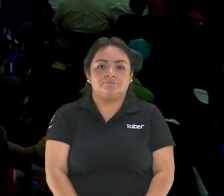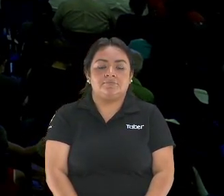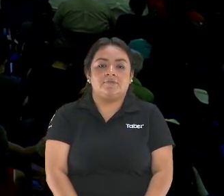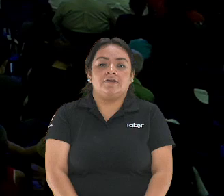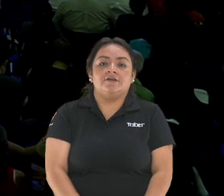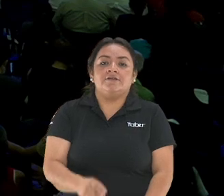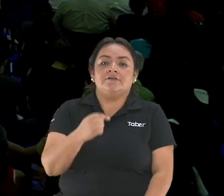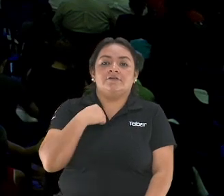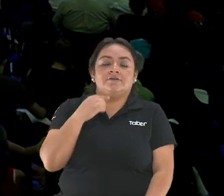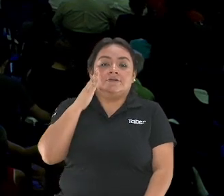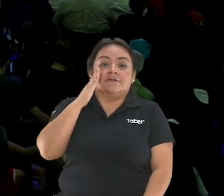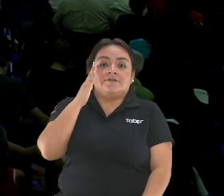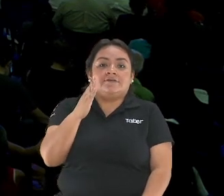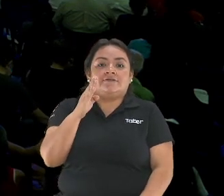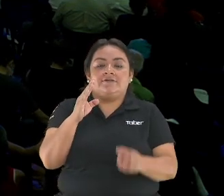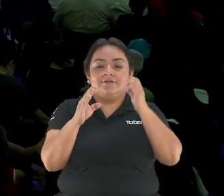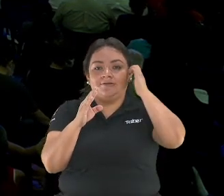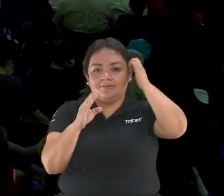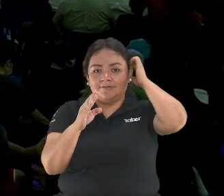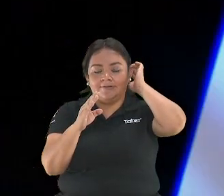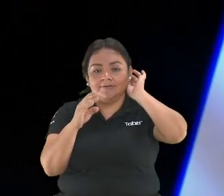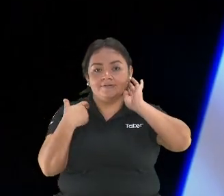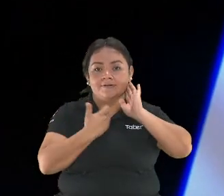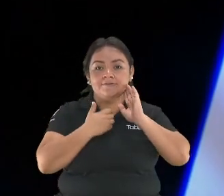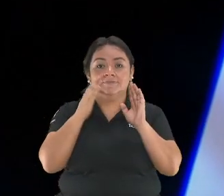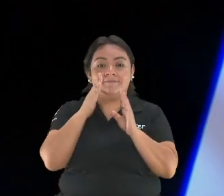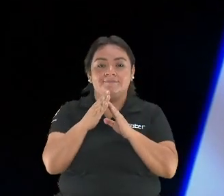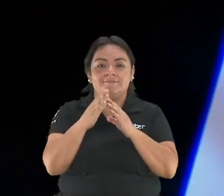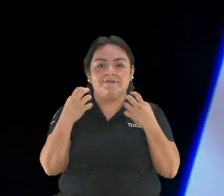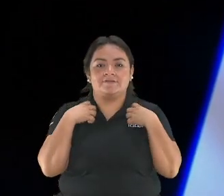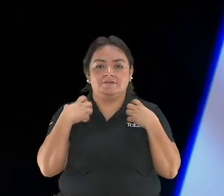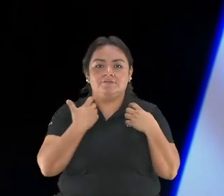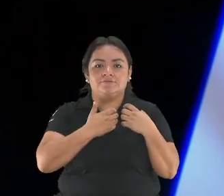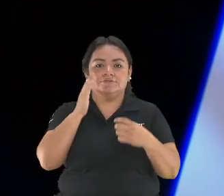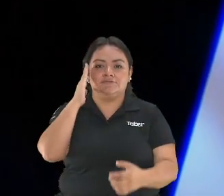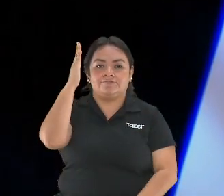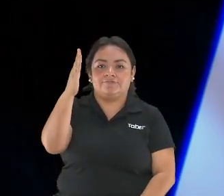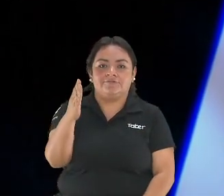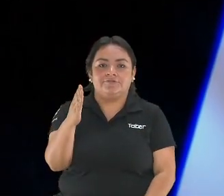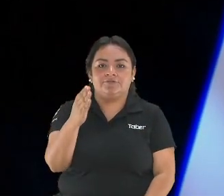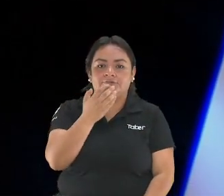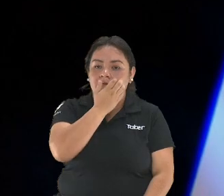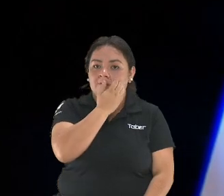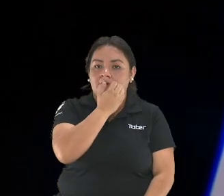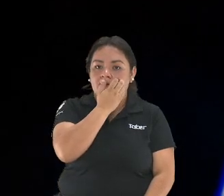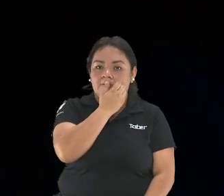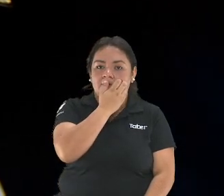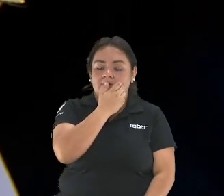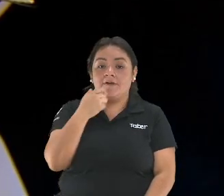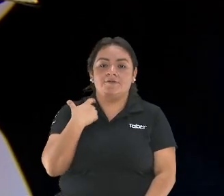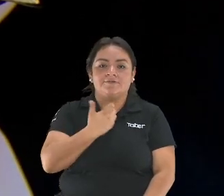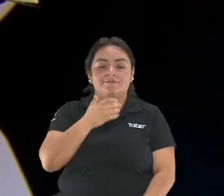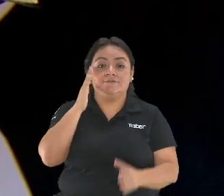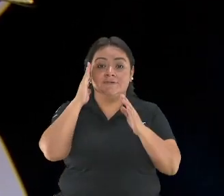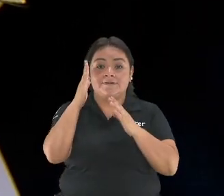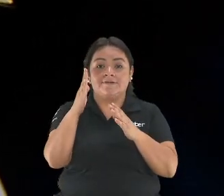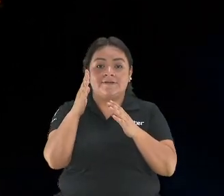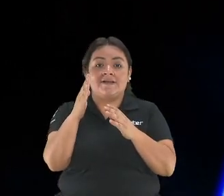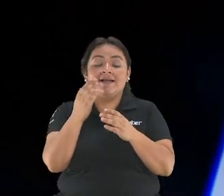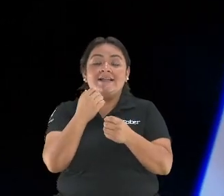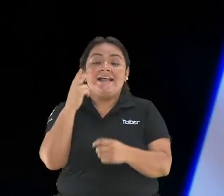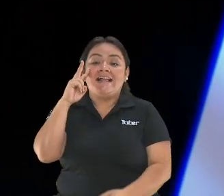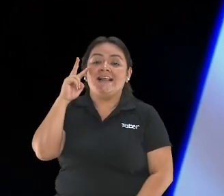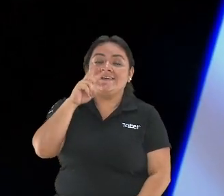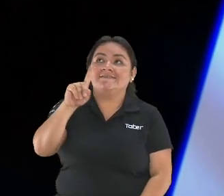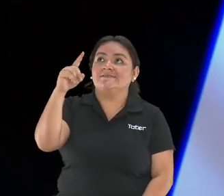adquirir la perspectiva divina en tu prueba adquirir la perspectiva divina en nuestro futuro y adquirir la perspectiva de viene a decir